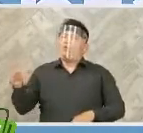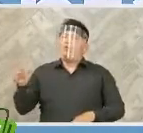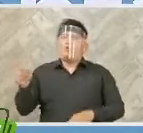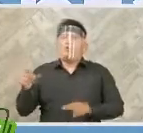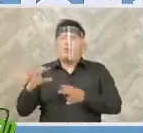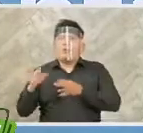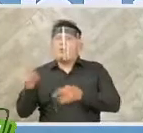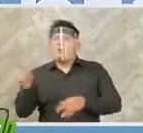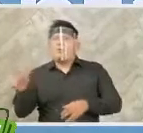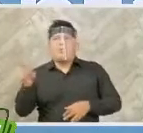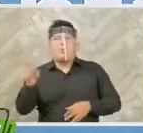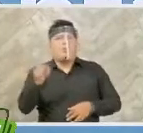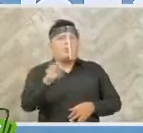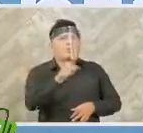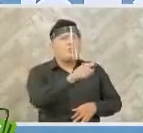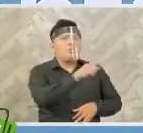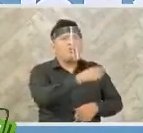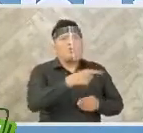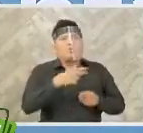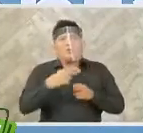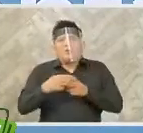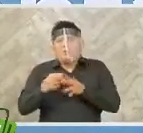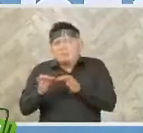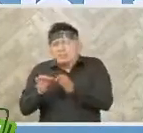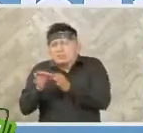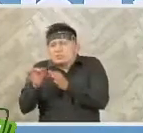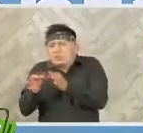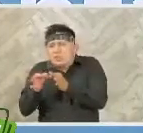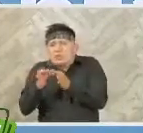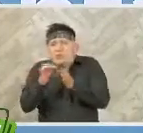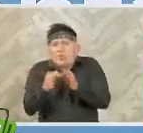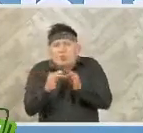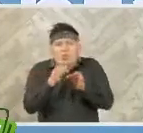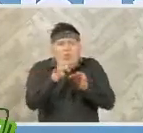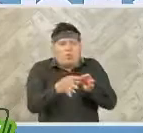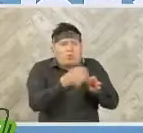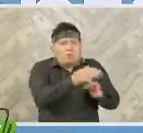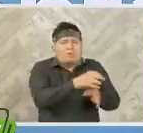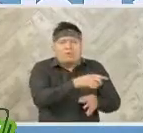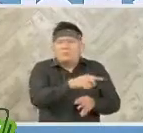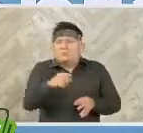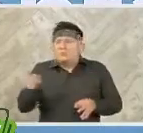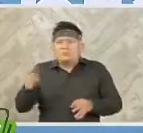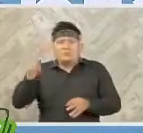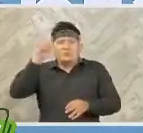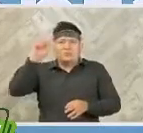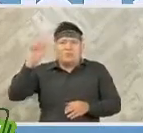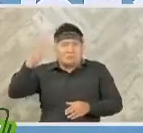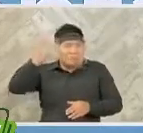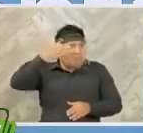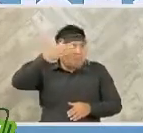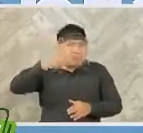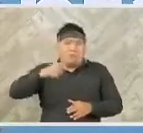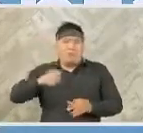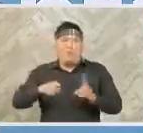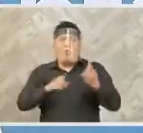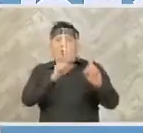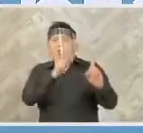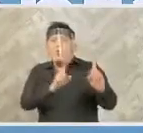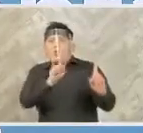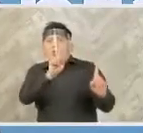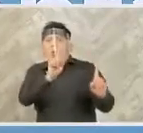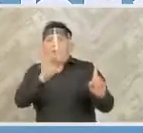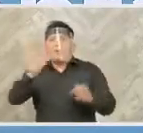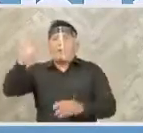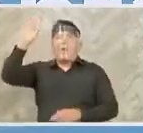y cuáles son? Y dígame algo de los corregimientos. Solo una persona levantó la mano. No conocemos nuestra zona rural. Quiero hacer un